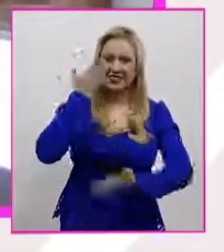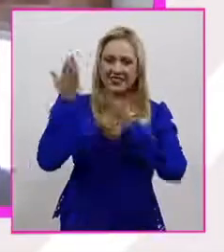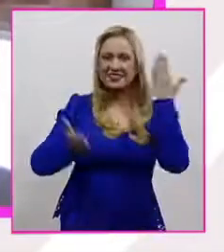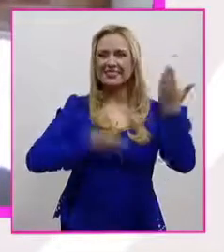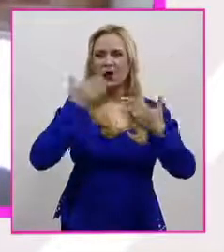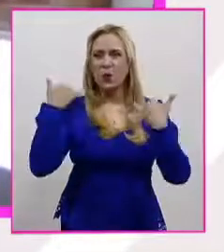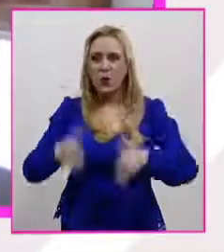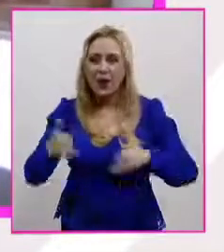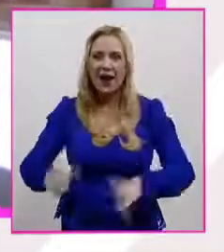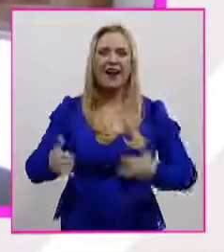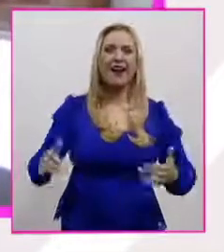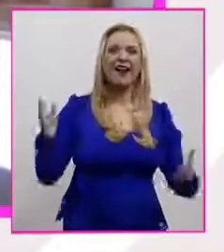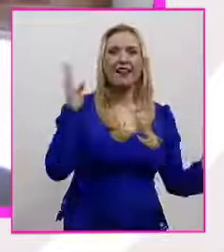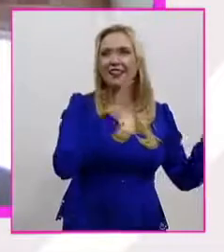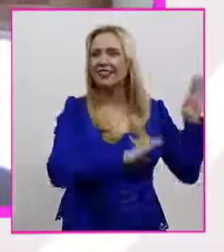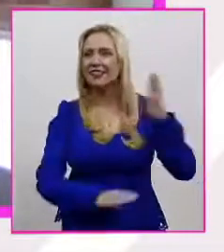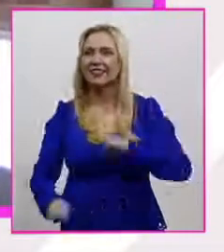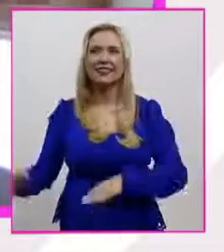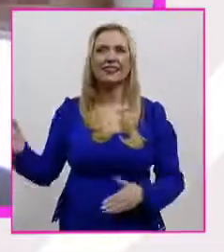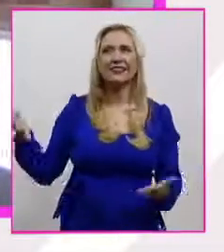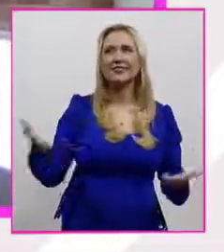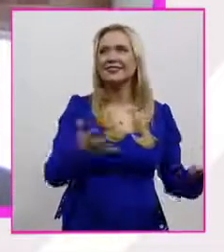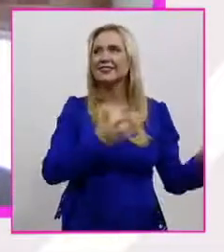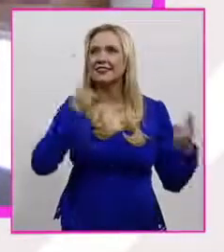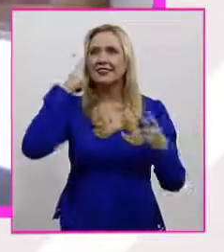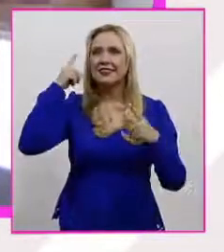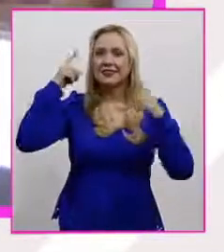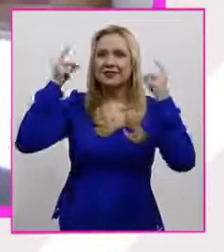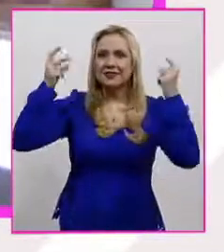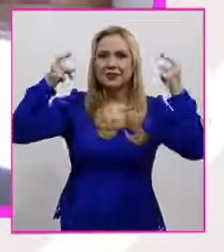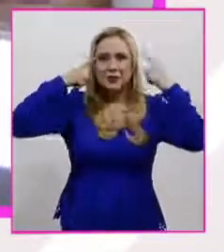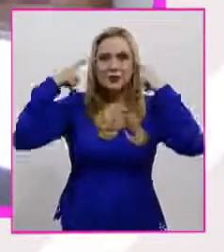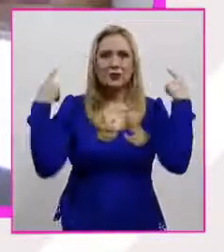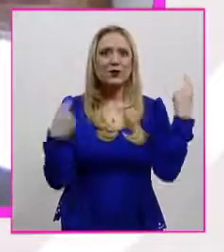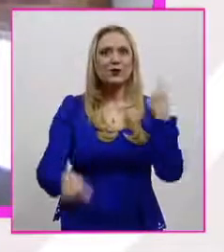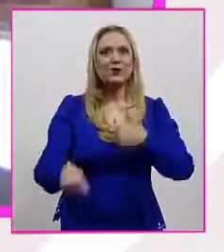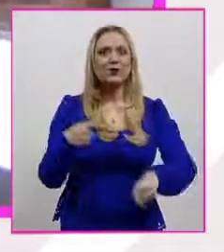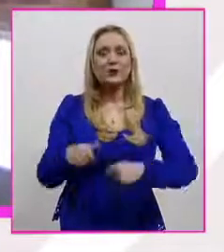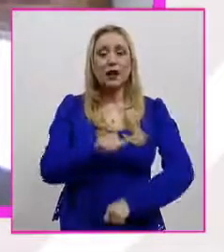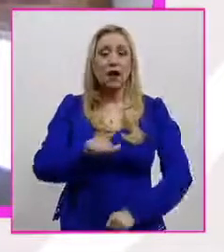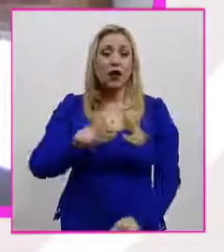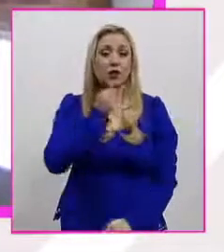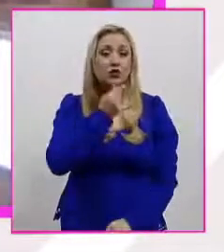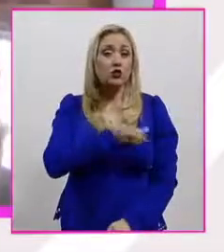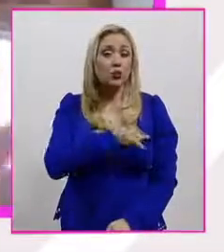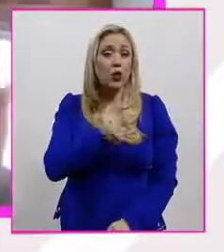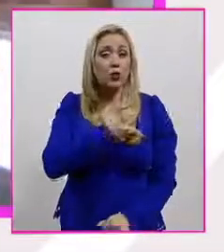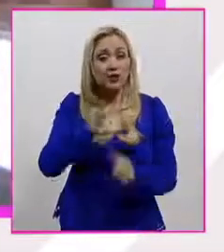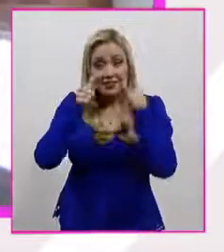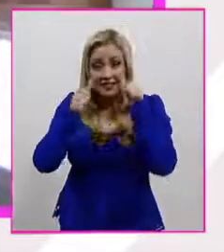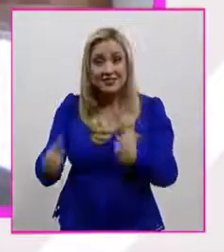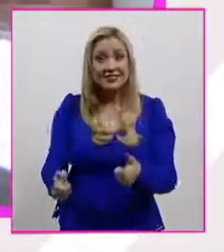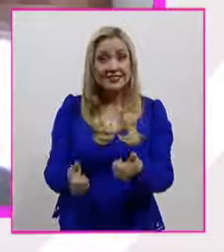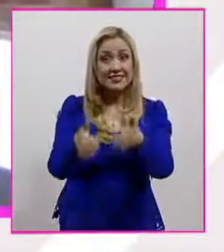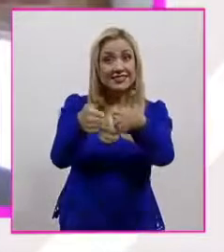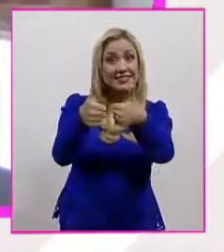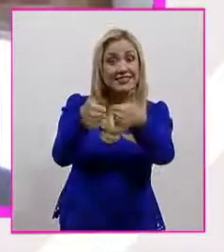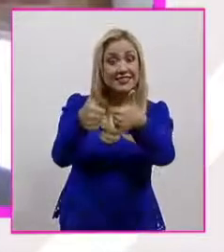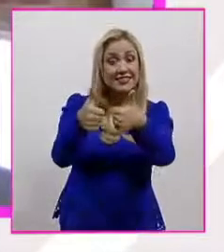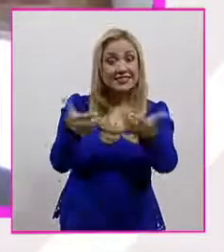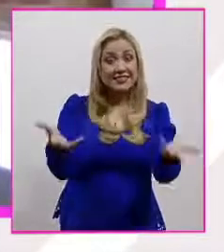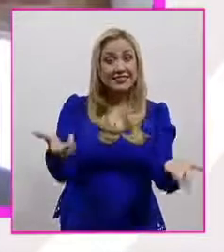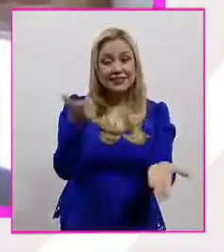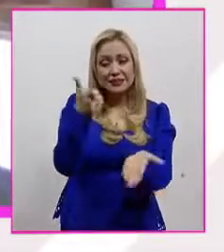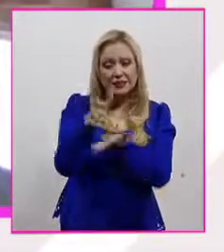sus condiciones de arranque estaban en una situación de precariedad. Ese tipo de programas son los que tienen que estar presentes y ser la punta